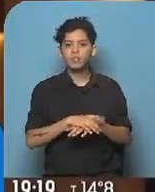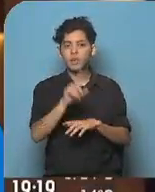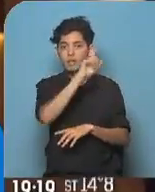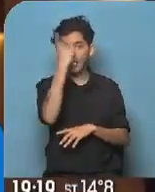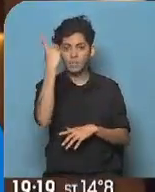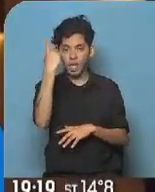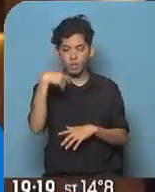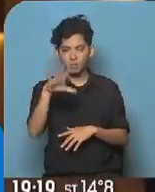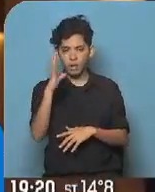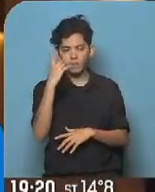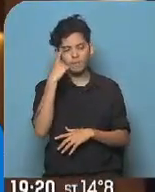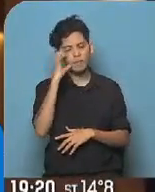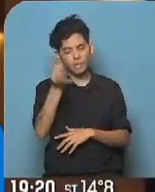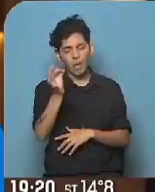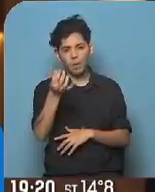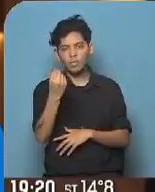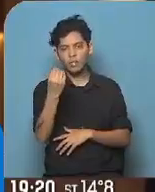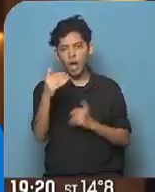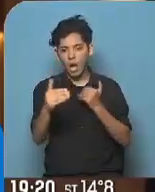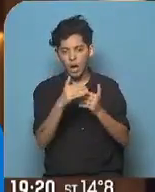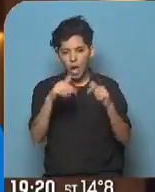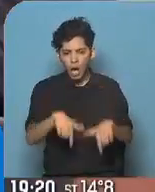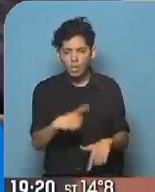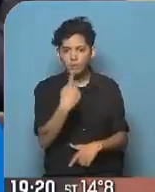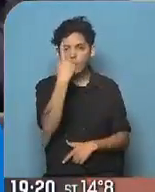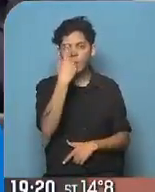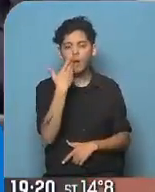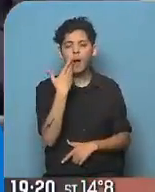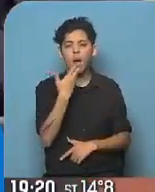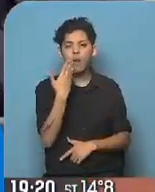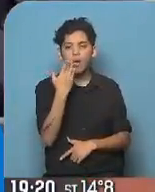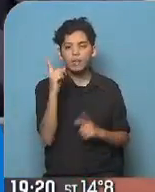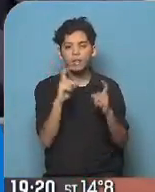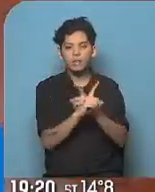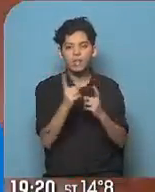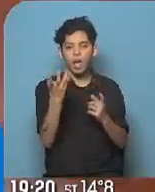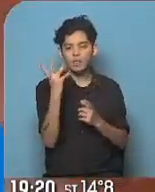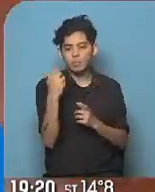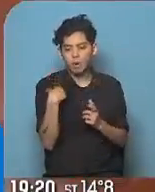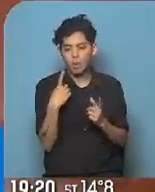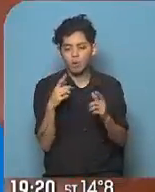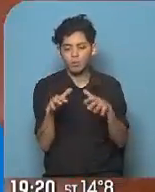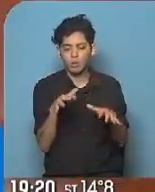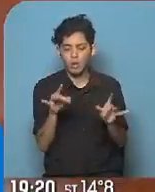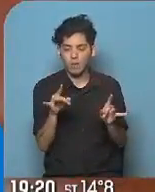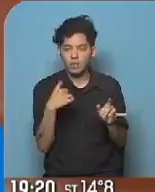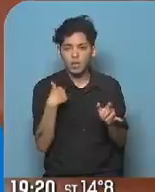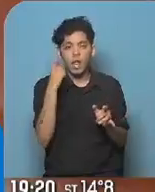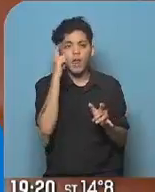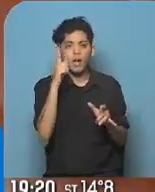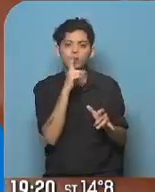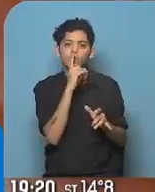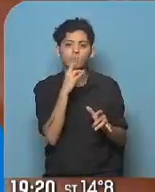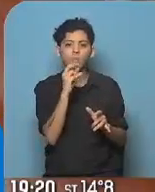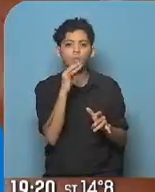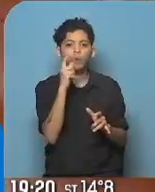también tengamos presente que recién ahí por primera vez habló de crisis hasta el momento se venía hablando de turbulencias media de turbulencias una idea de